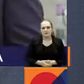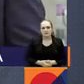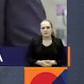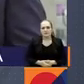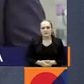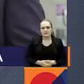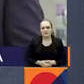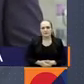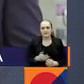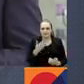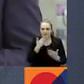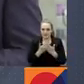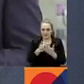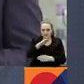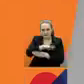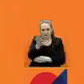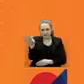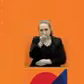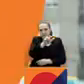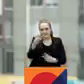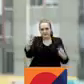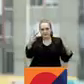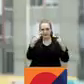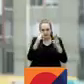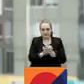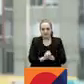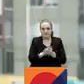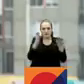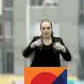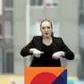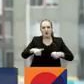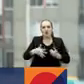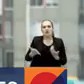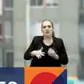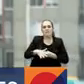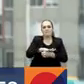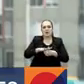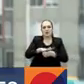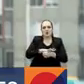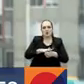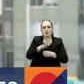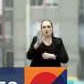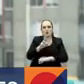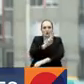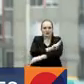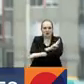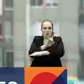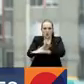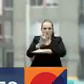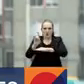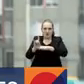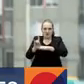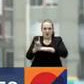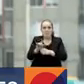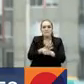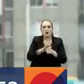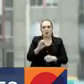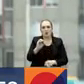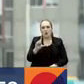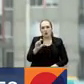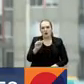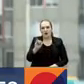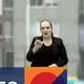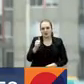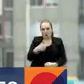Buenas tardes, Carolina, televidentes. Pues los saludo desde el barrio Olaya, localidad Rafael Uribe, al sur de la ciudad, en donde el distrito